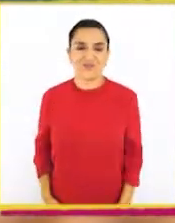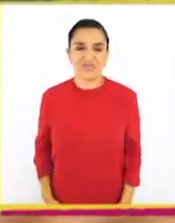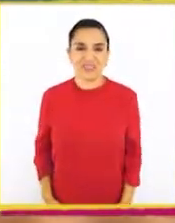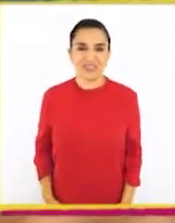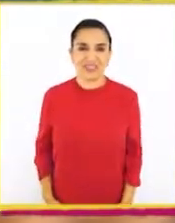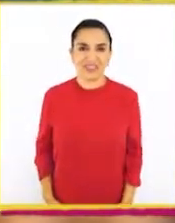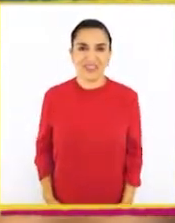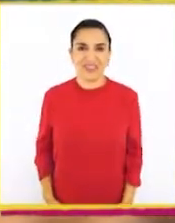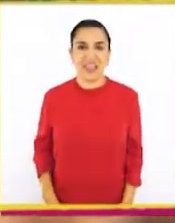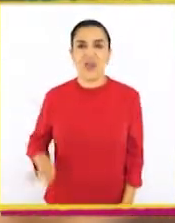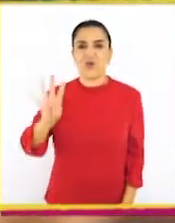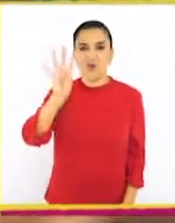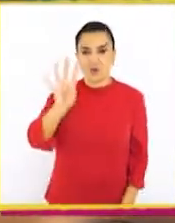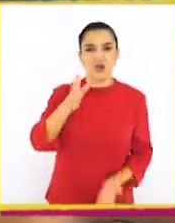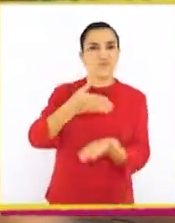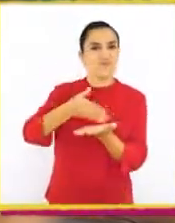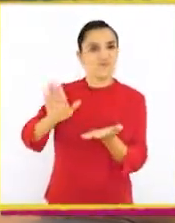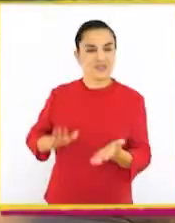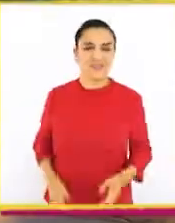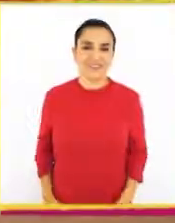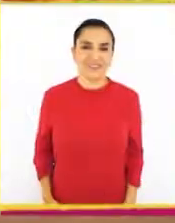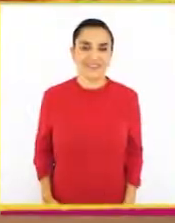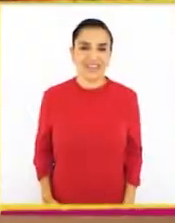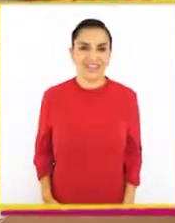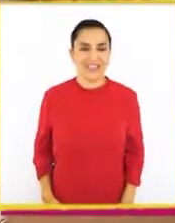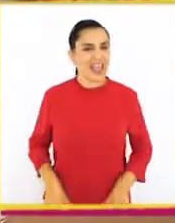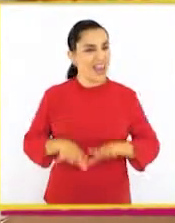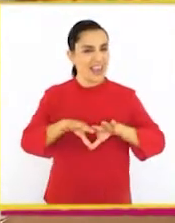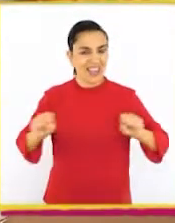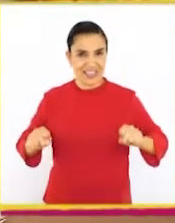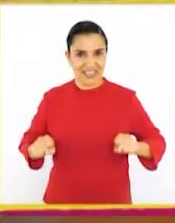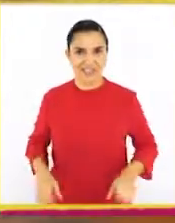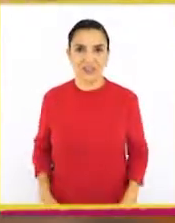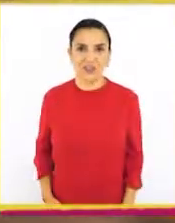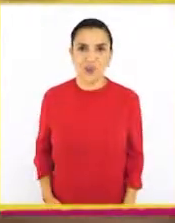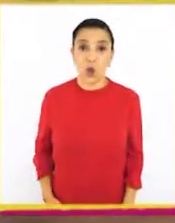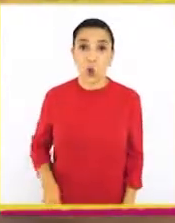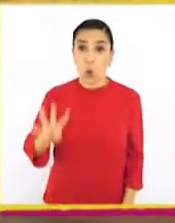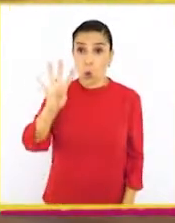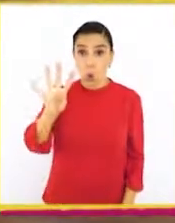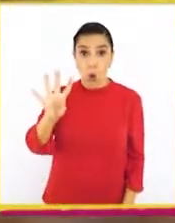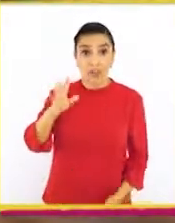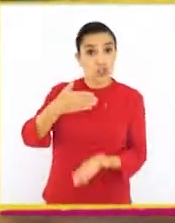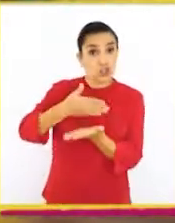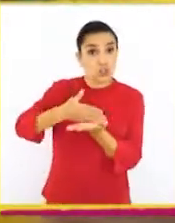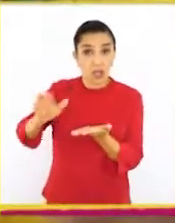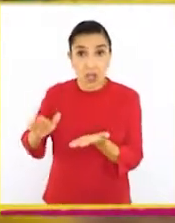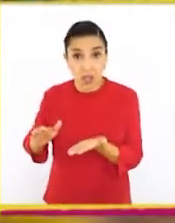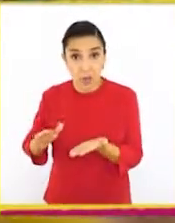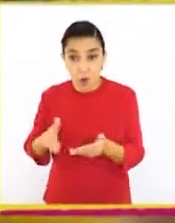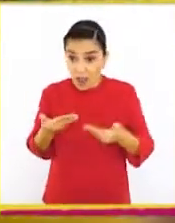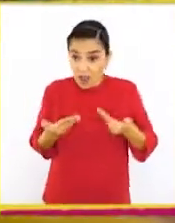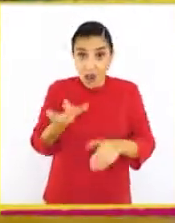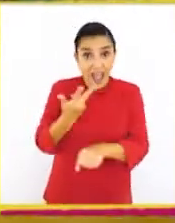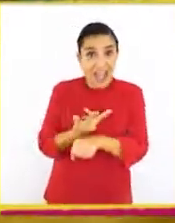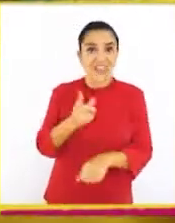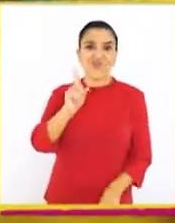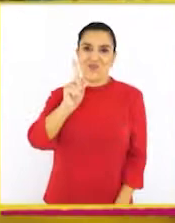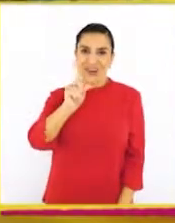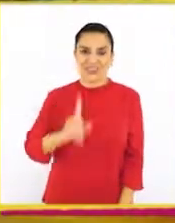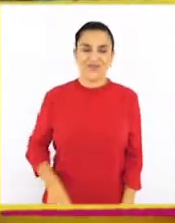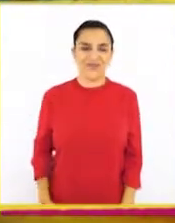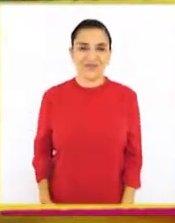tres y cuatro. ¡Listo! Sacamos cuatro frazadas y quedó